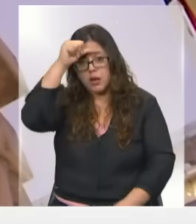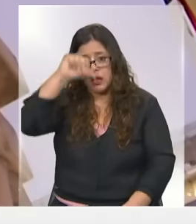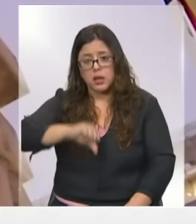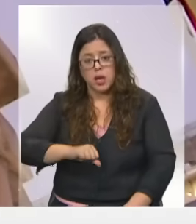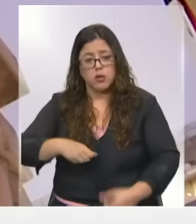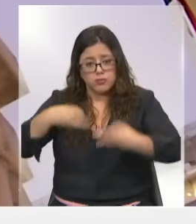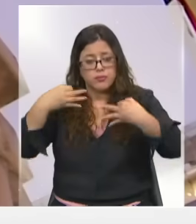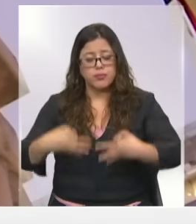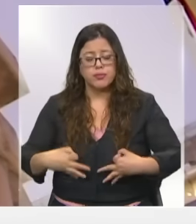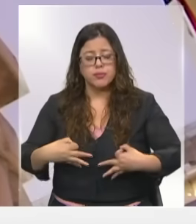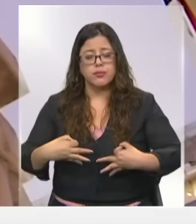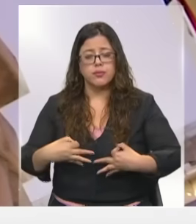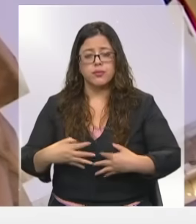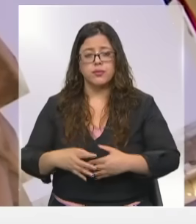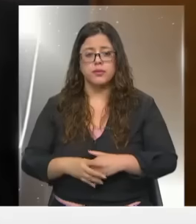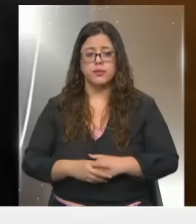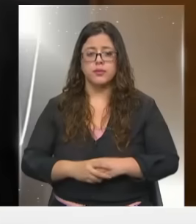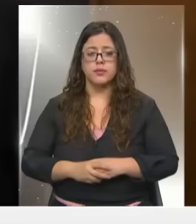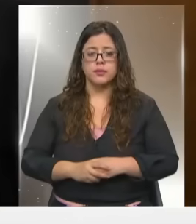correspondientes.